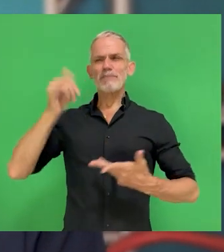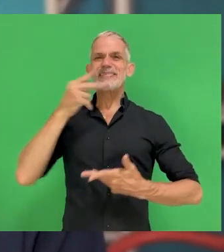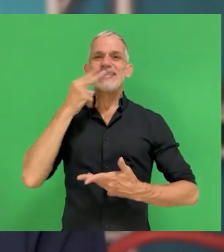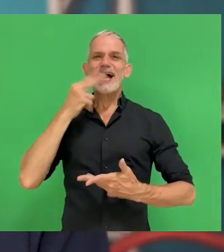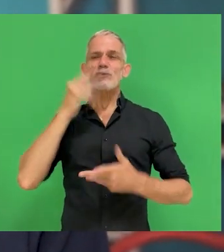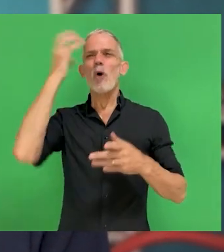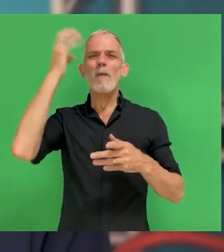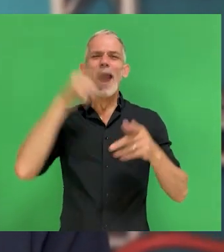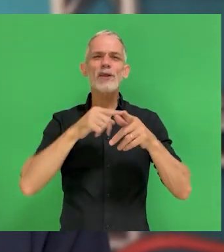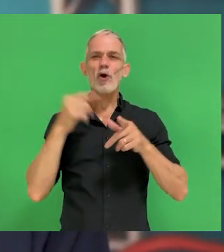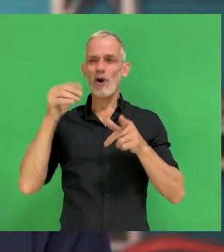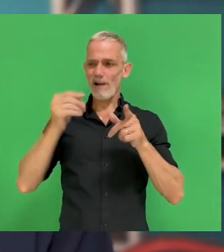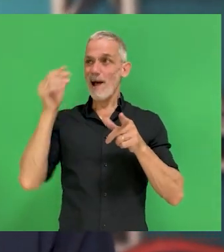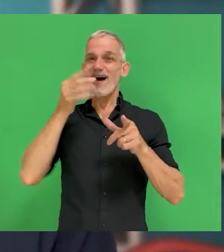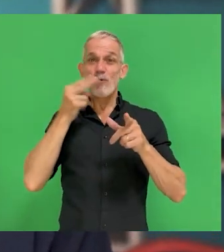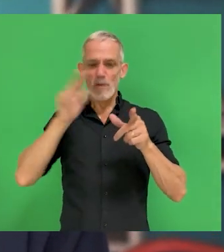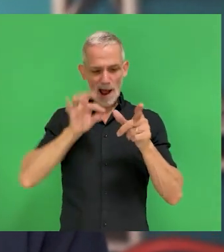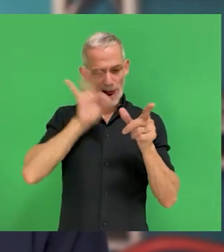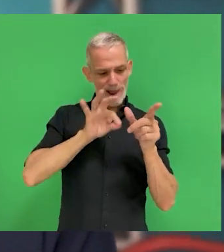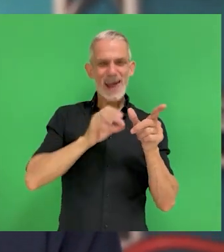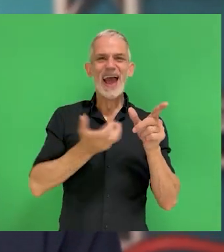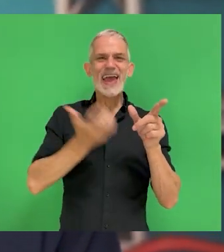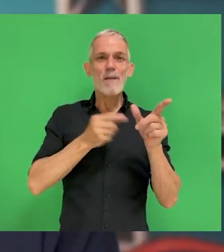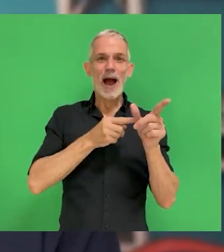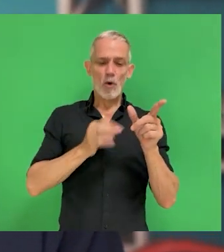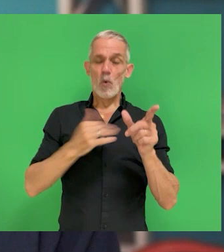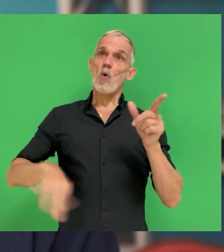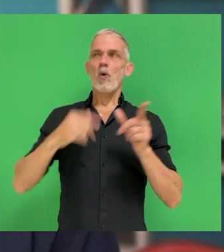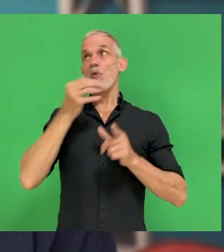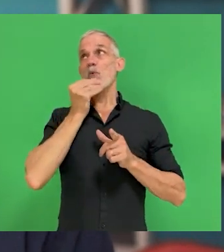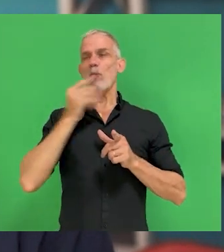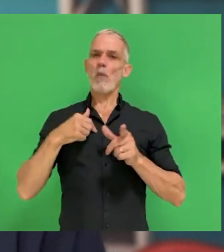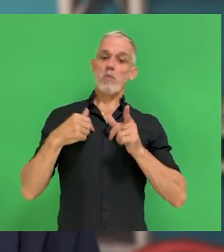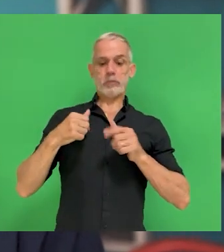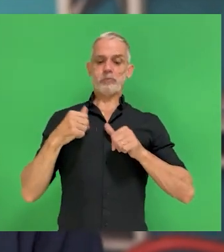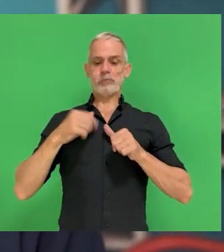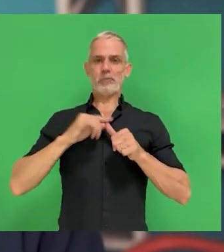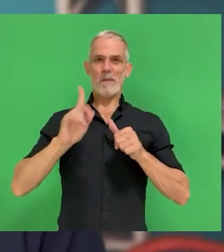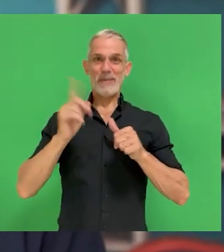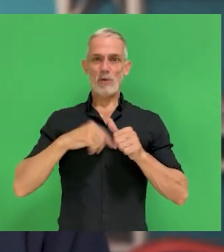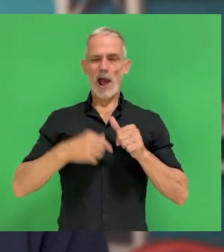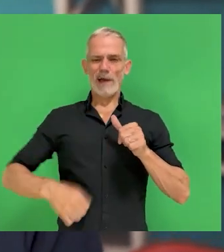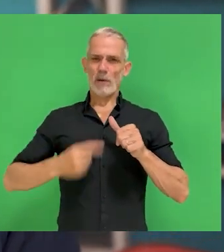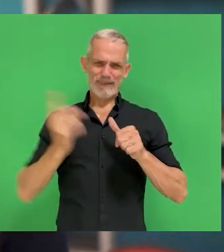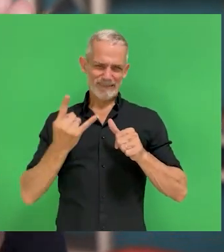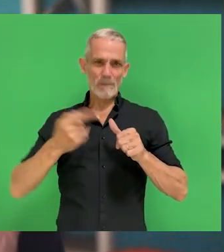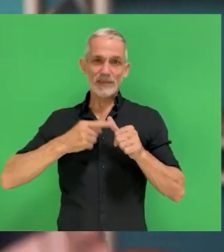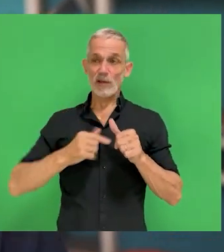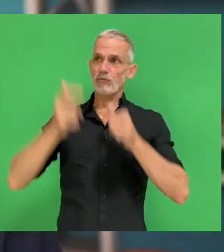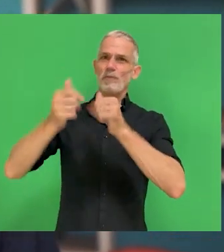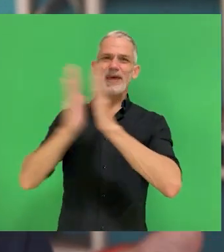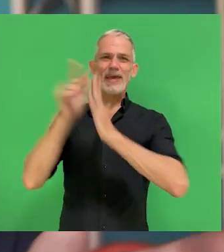el baño él se quemó la tanza. Y simuló que la tenía todavía, rengueando, ¿no? Y cuando lo plantan ahí